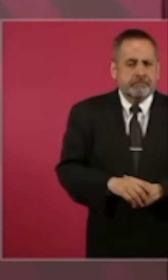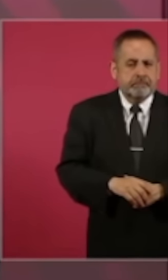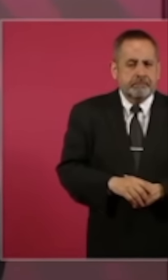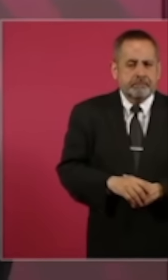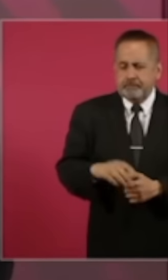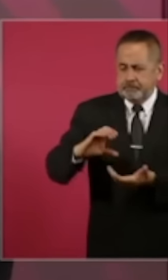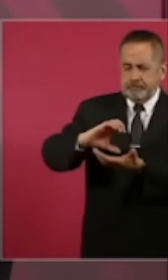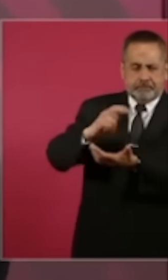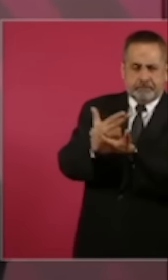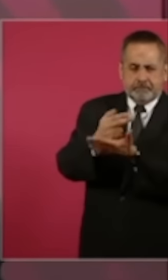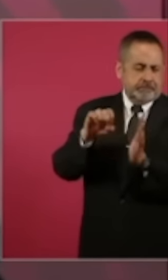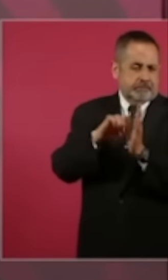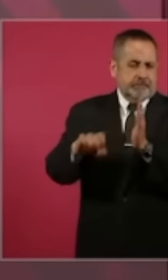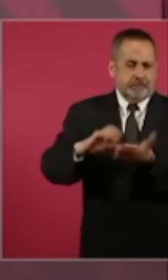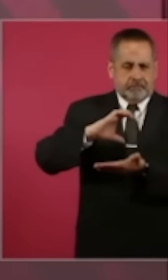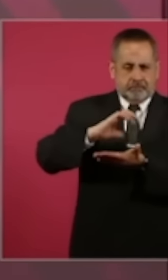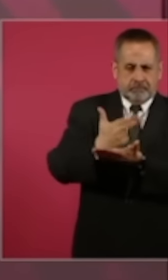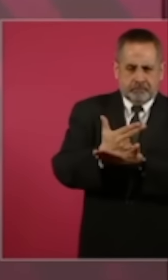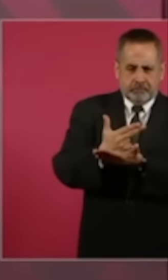Chetumal